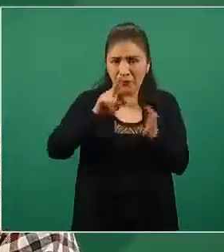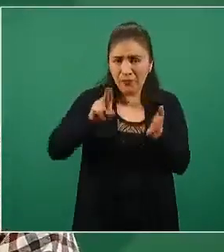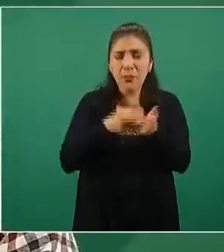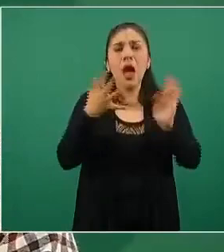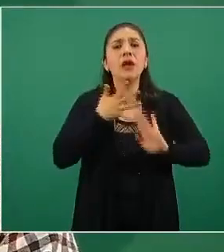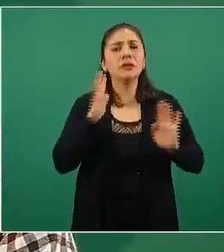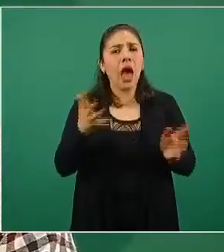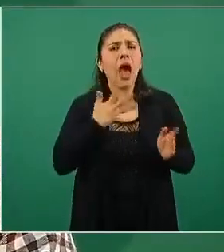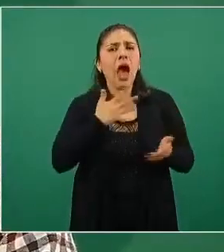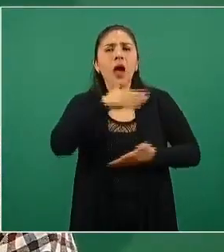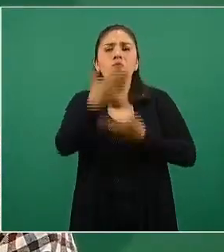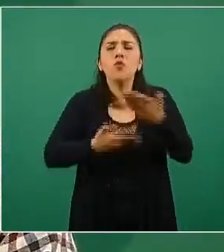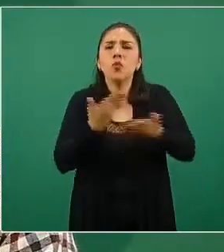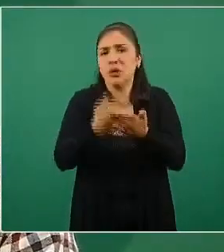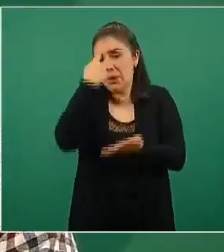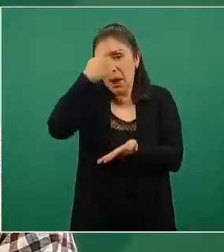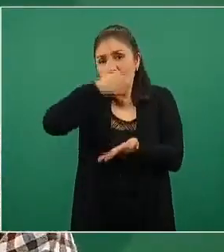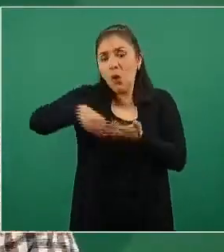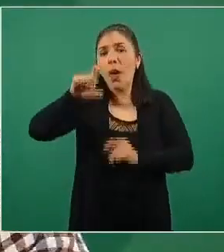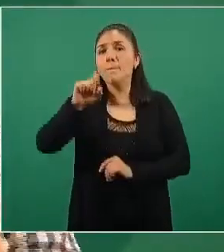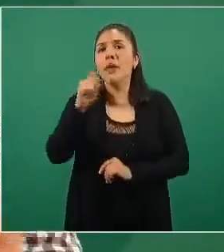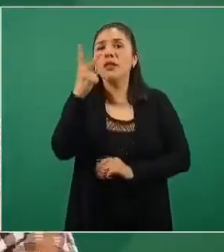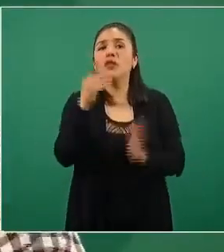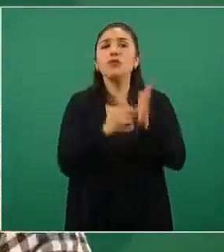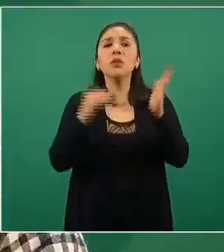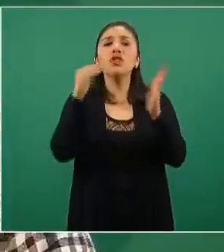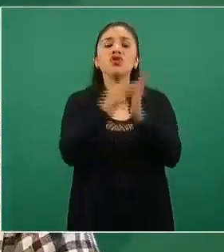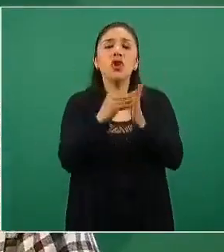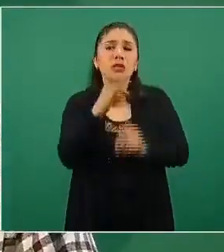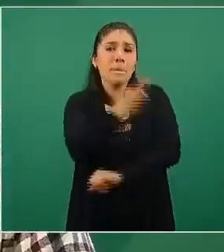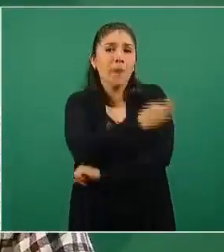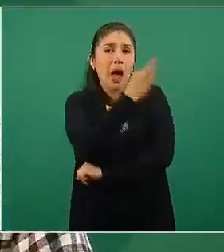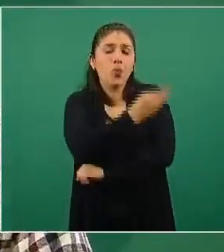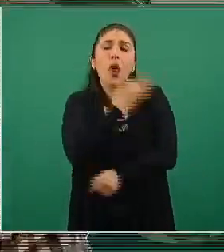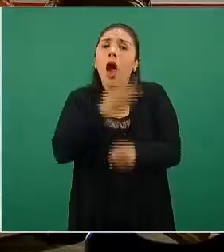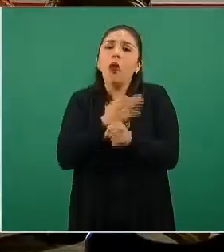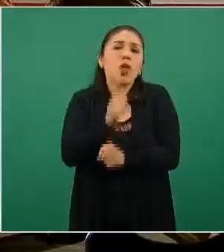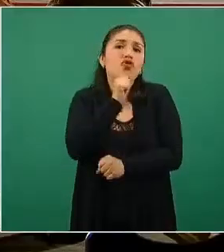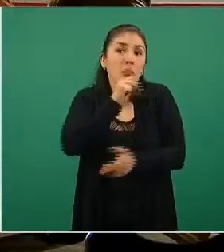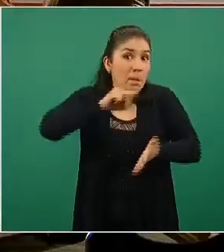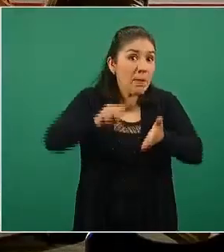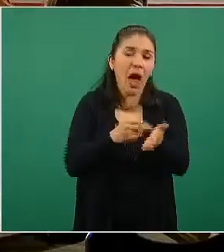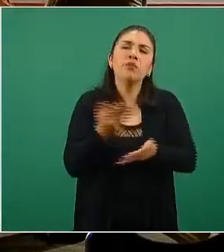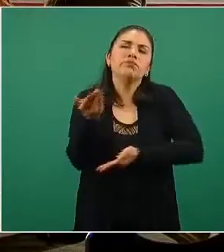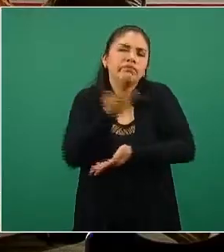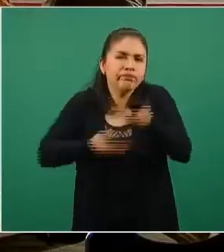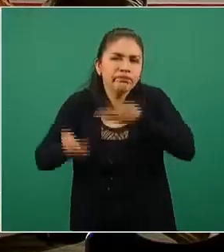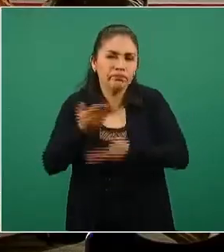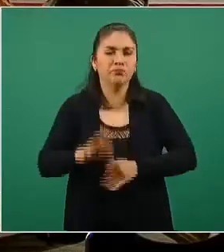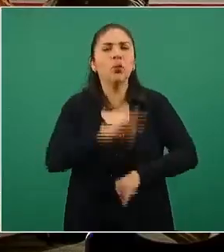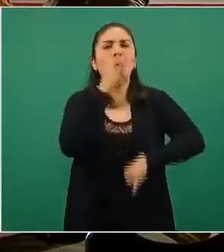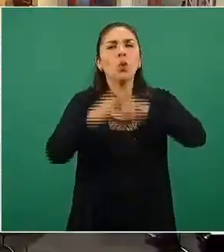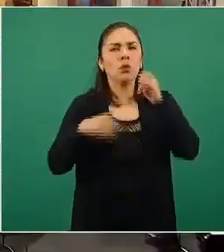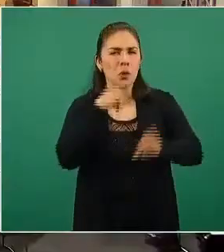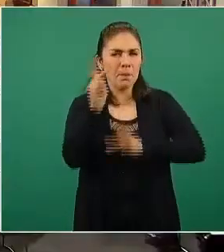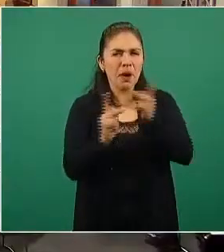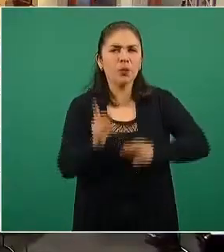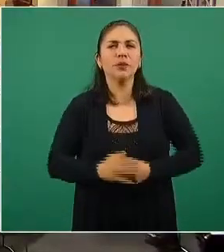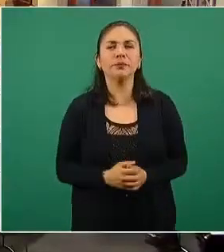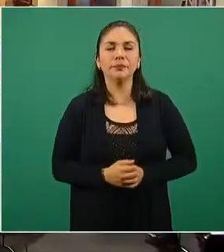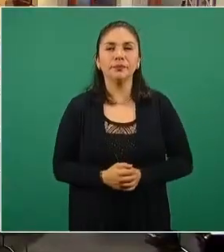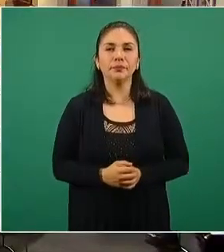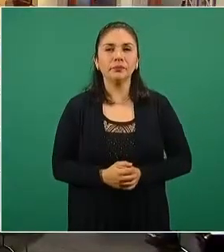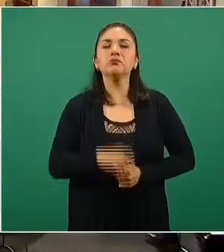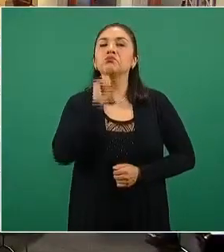hasta por 22 millones de dosis que está en una fase de conversaciones. Última pregunta, es que insisto también